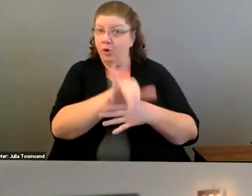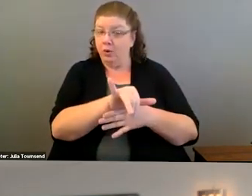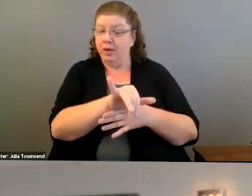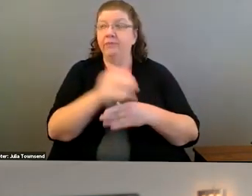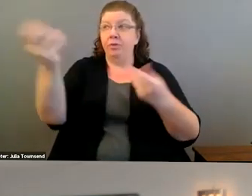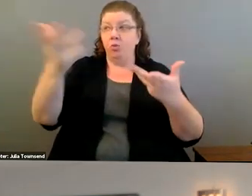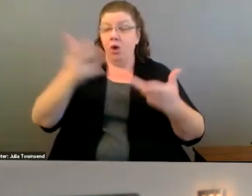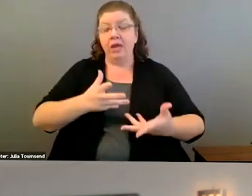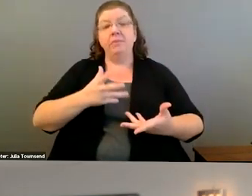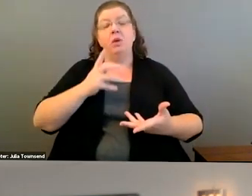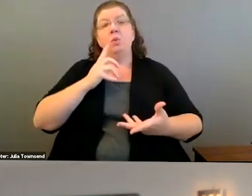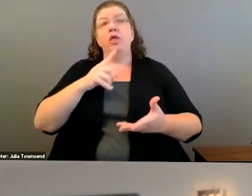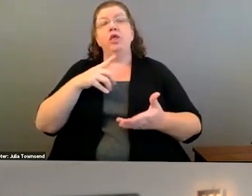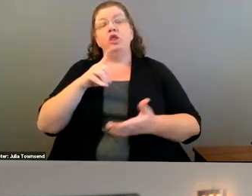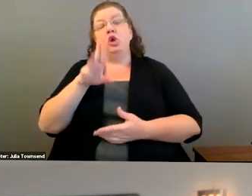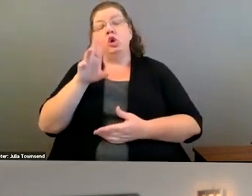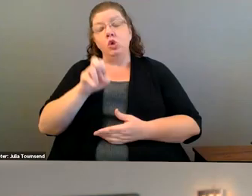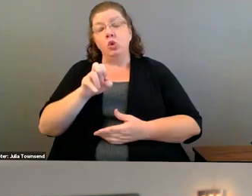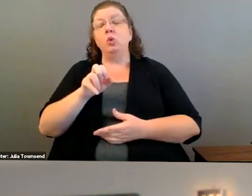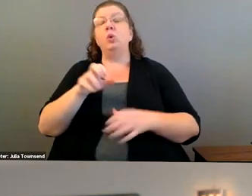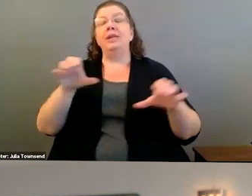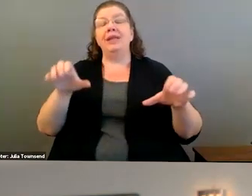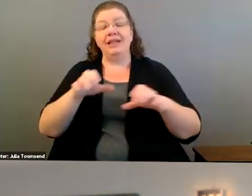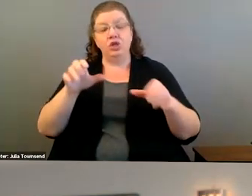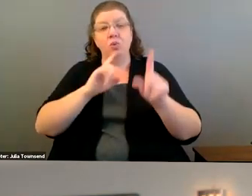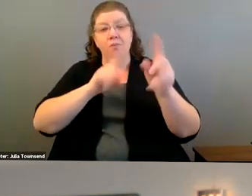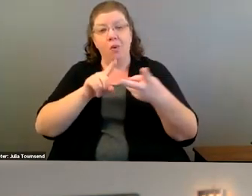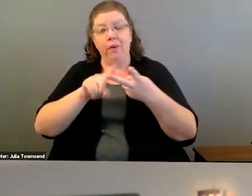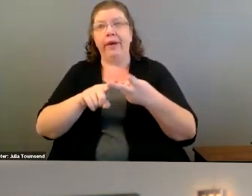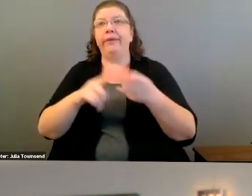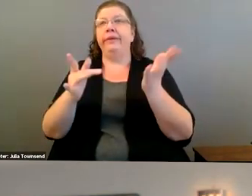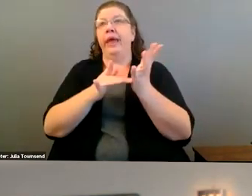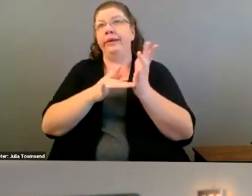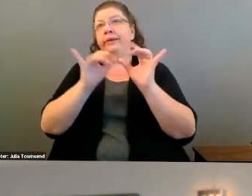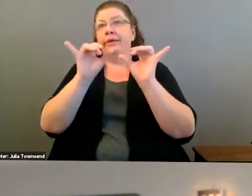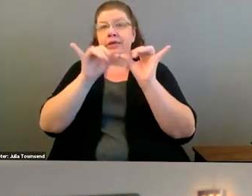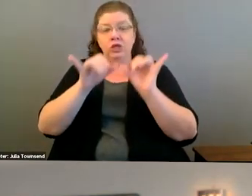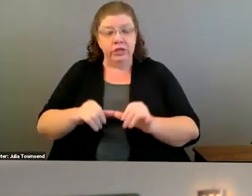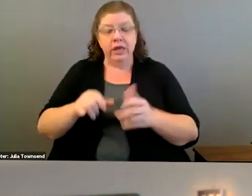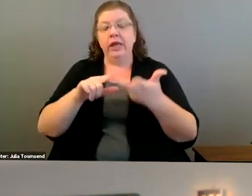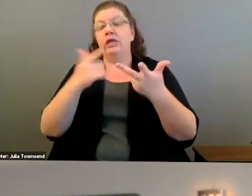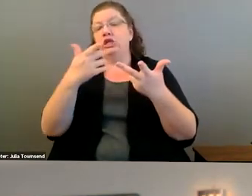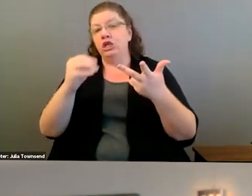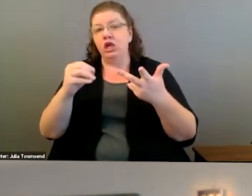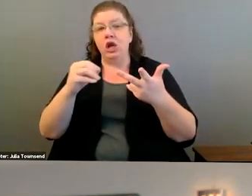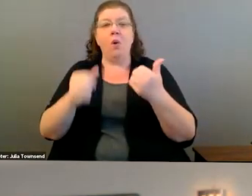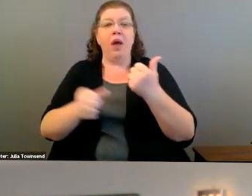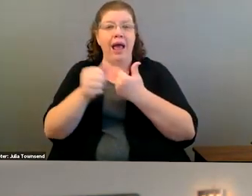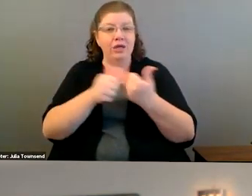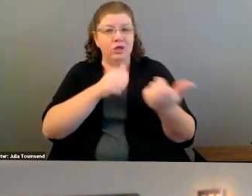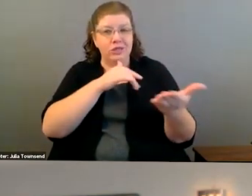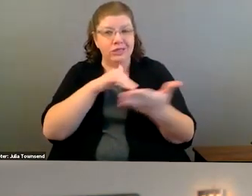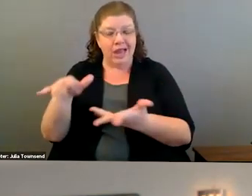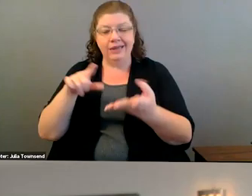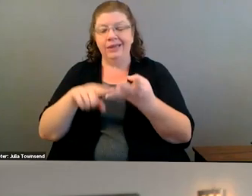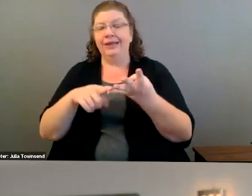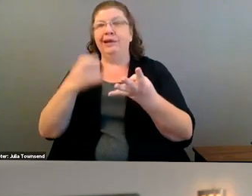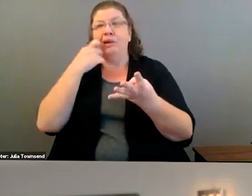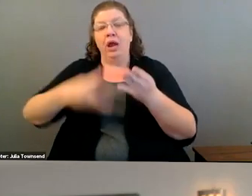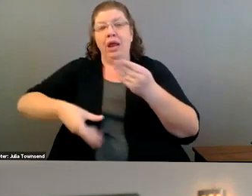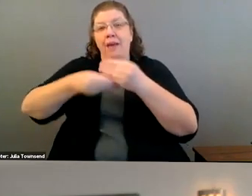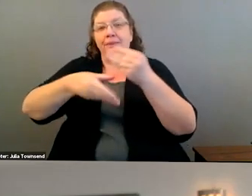y él me ha dado un reporte de debida diligencia y de ingeniería en ingeniería y estudio de factibilidad así como la